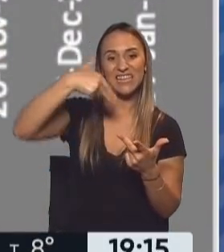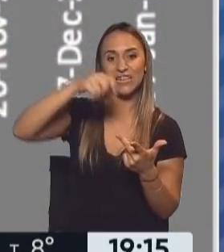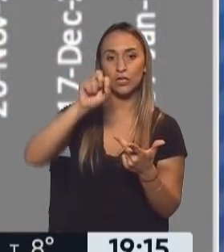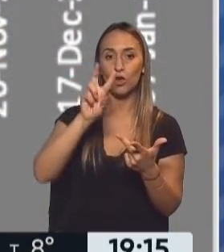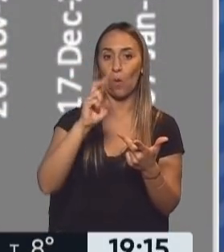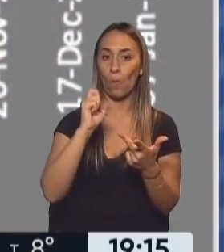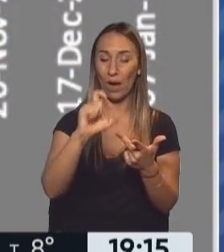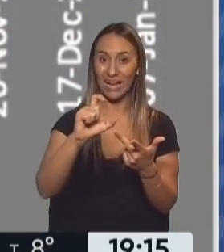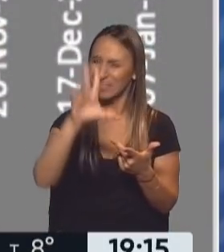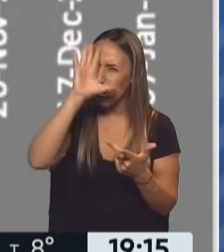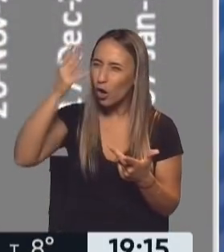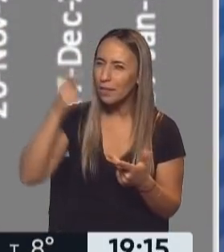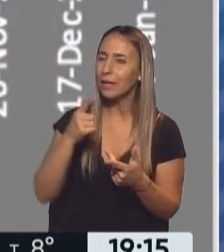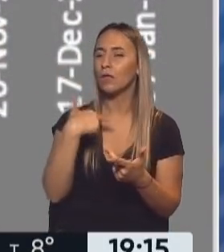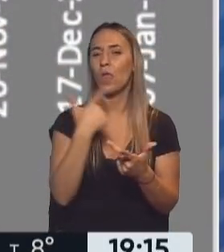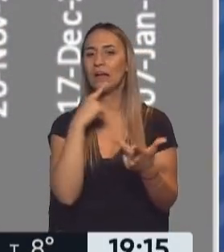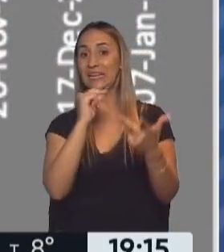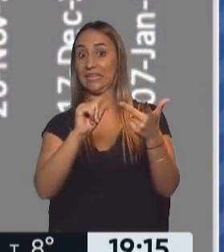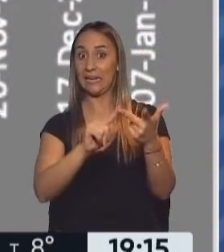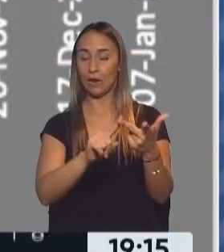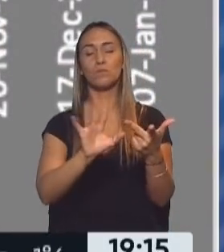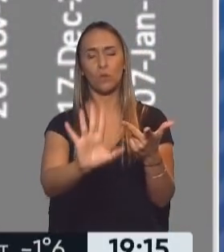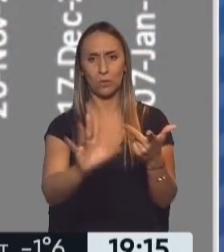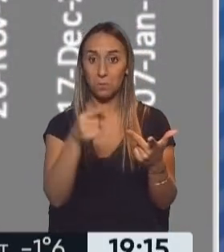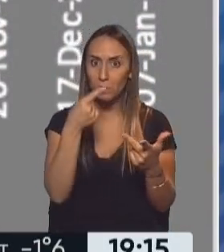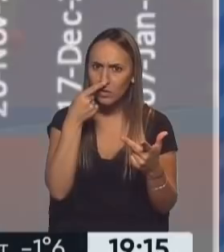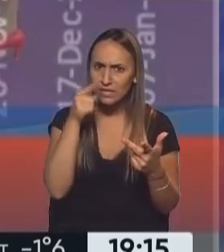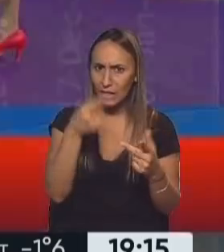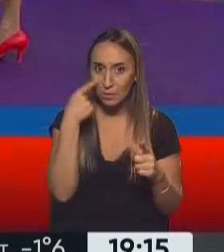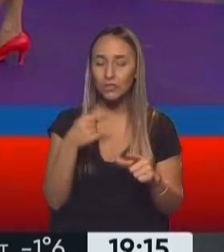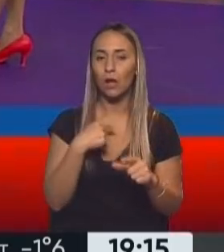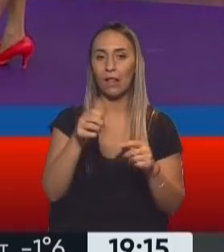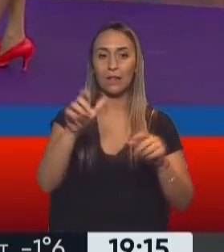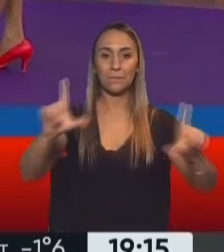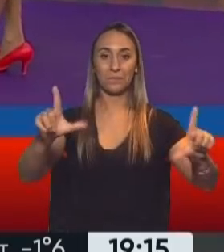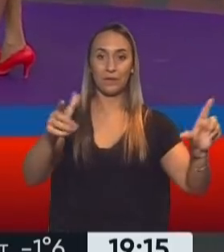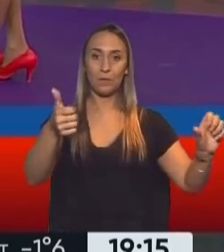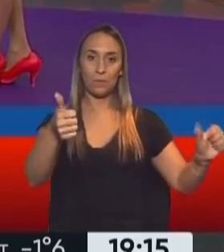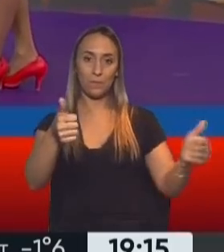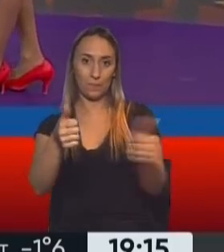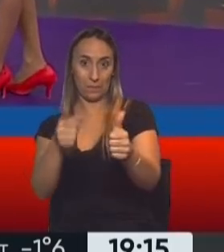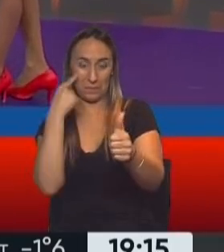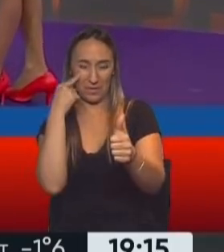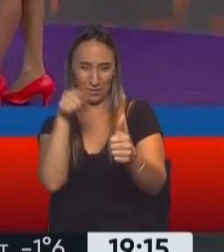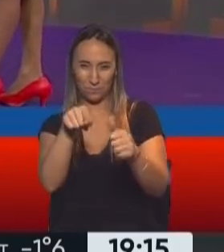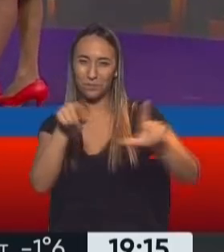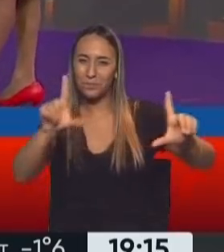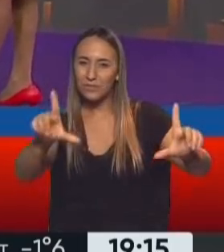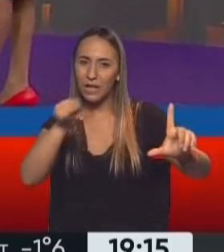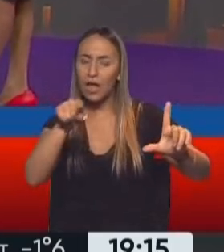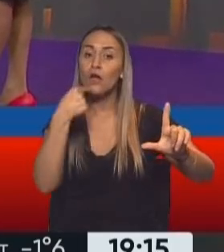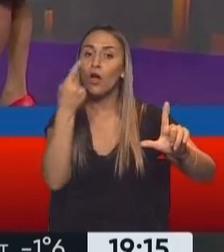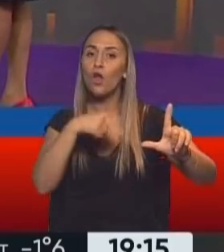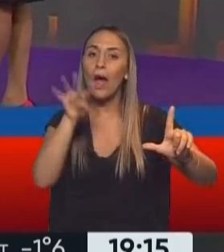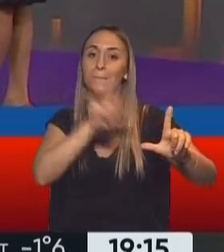fue un poco criticada. Sí. Pero fíjese lo interesante, y me voy a arrimar un poquitito para su lado. Fíjese, amarillo,